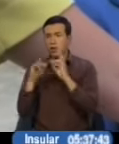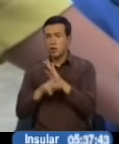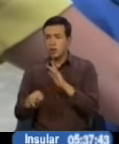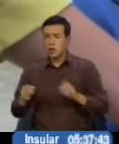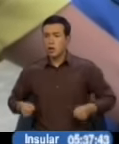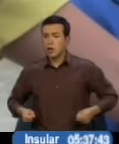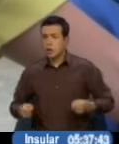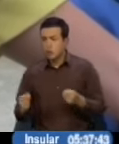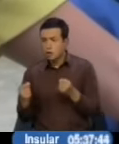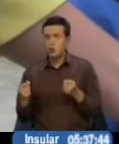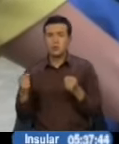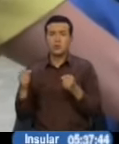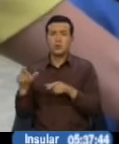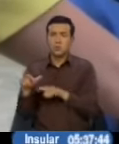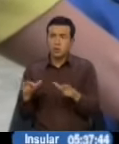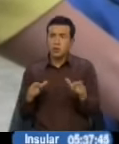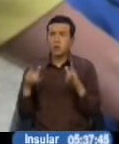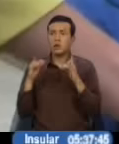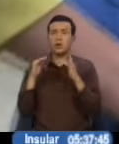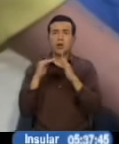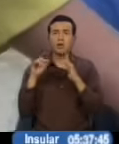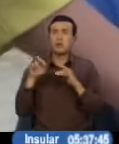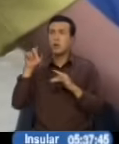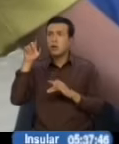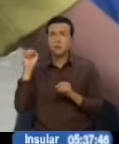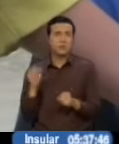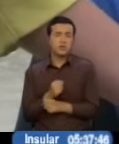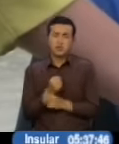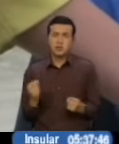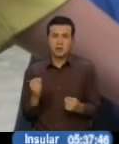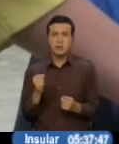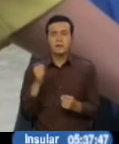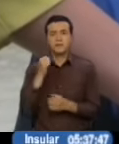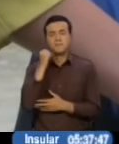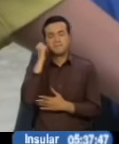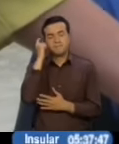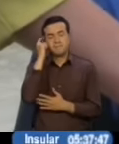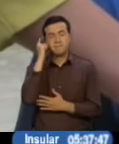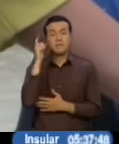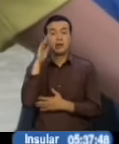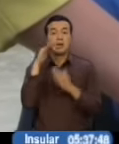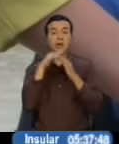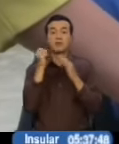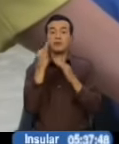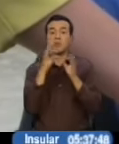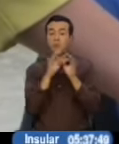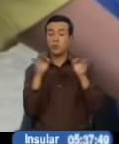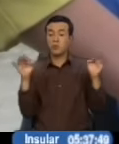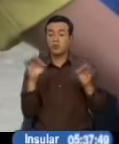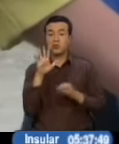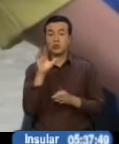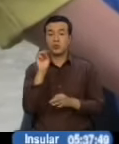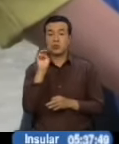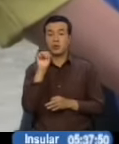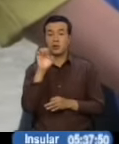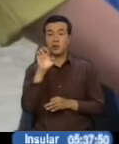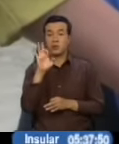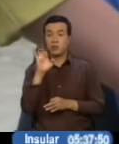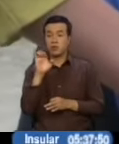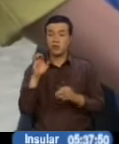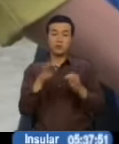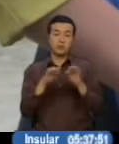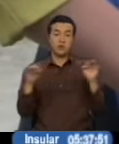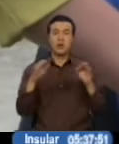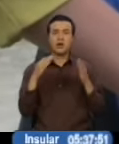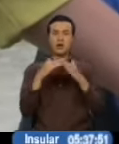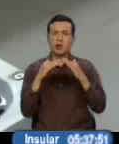no pueden estar albergados o estar en casas acogientes. Casa que aproximadamente tiene 50 metros cuadrados, estas son casas sismos